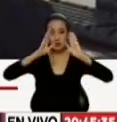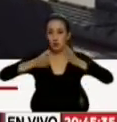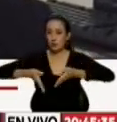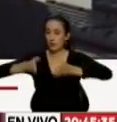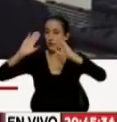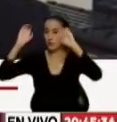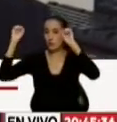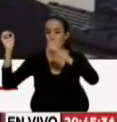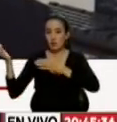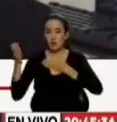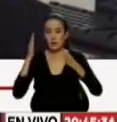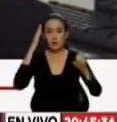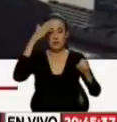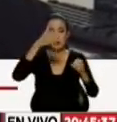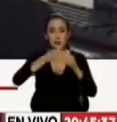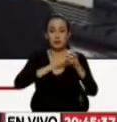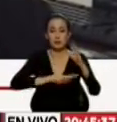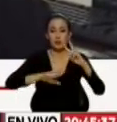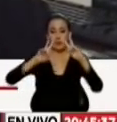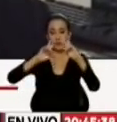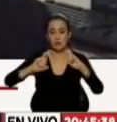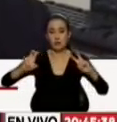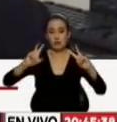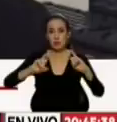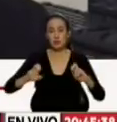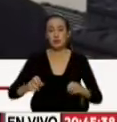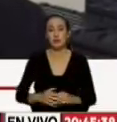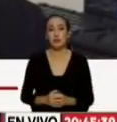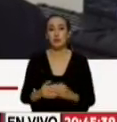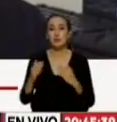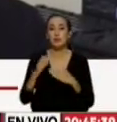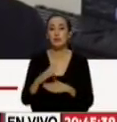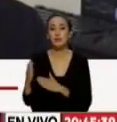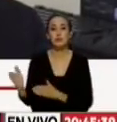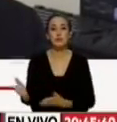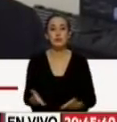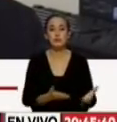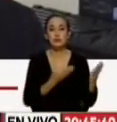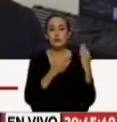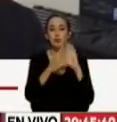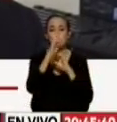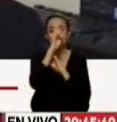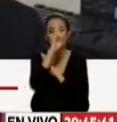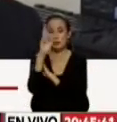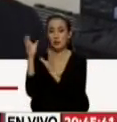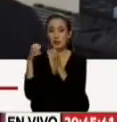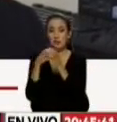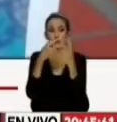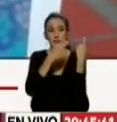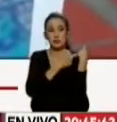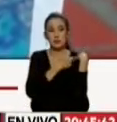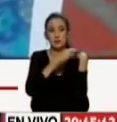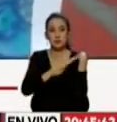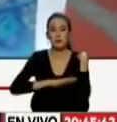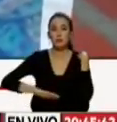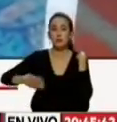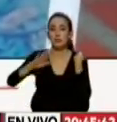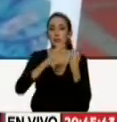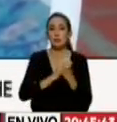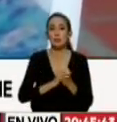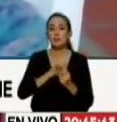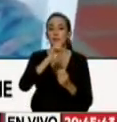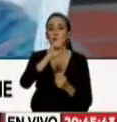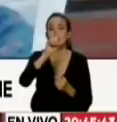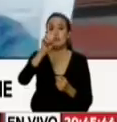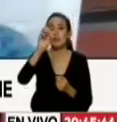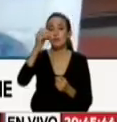mayor efectividad en la investigación, razón por la cual se encuentra en la unidad respectiva continuando su investigación. Son 120 días